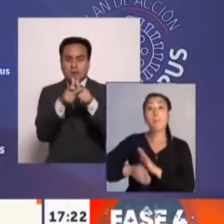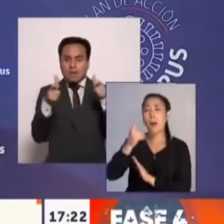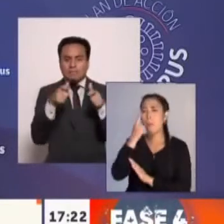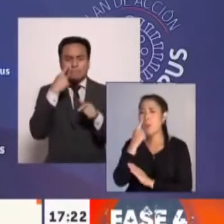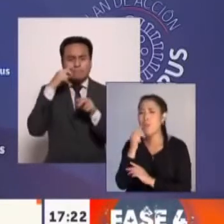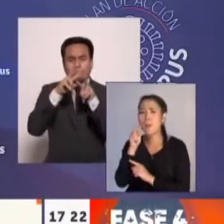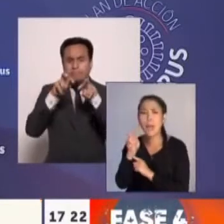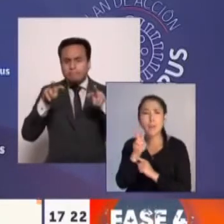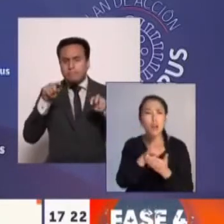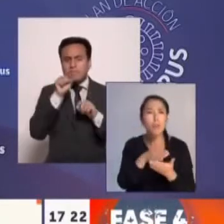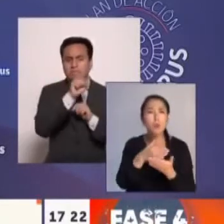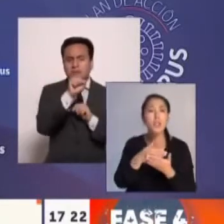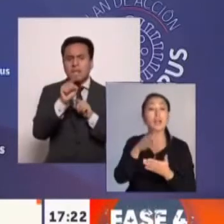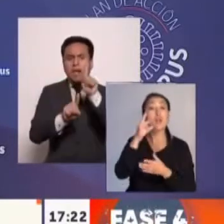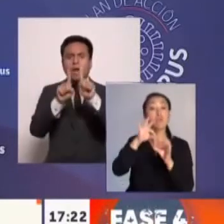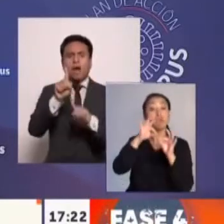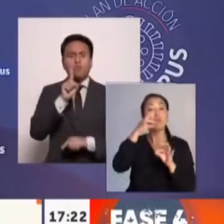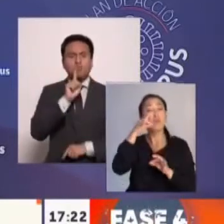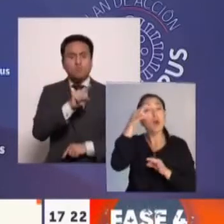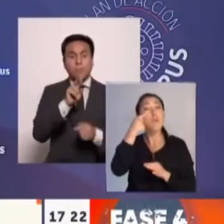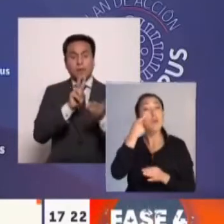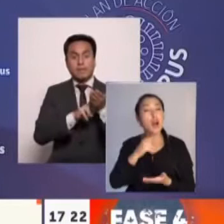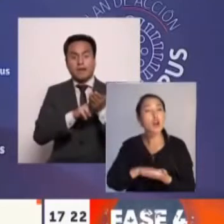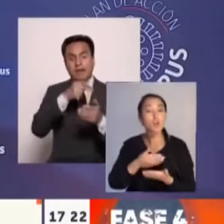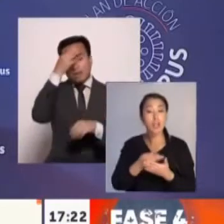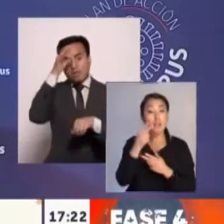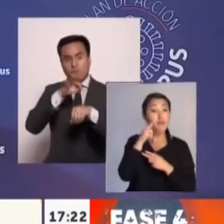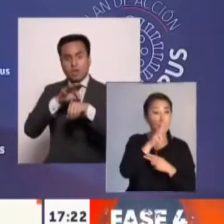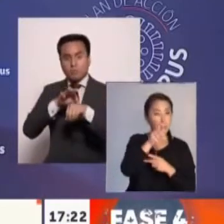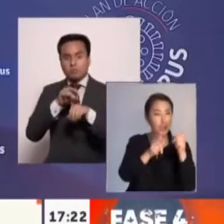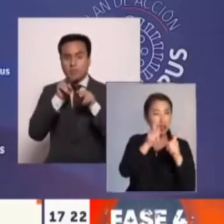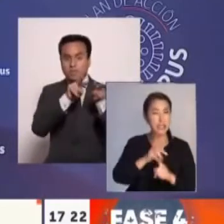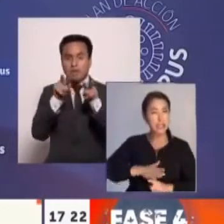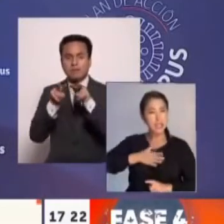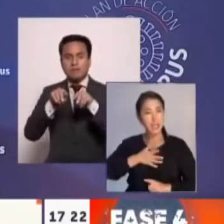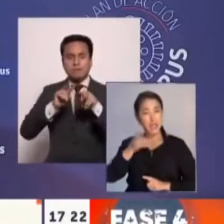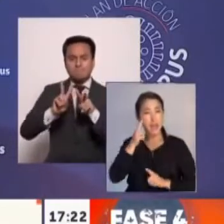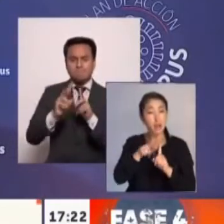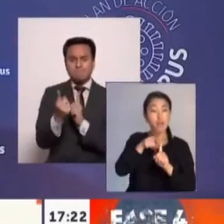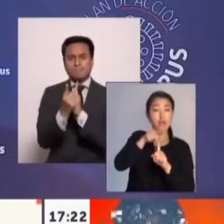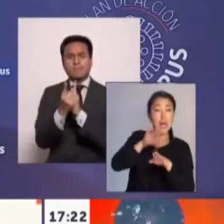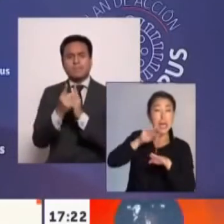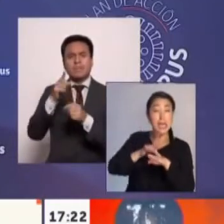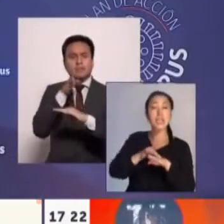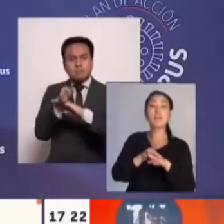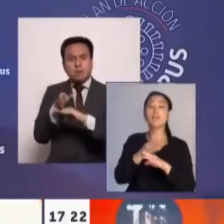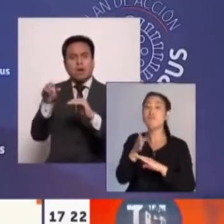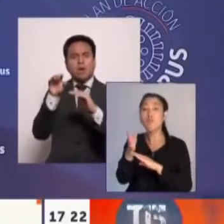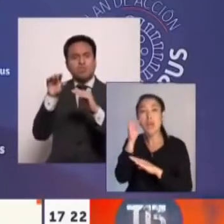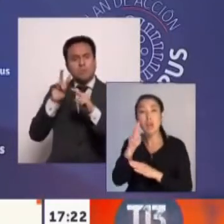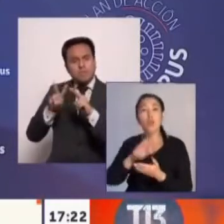Hace unos 3 días que se decretó la cuarentena por un foco que hubo de infección por un evento